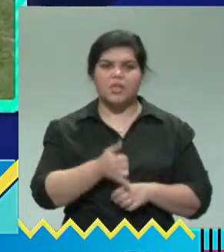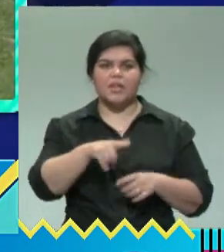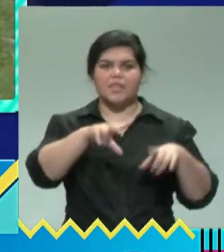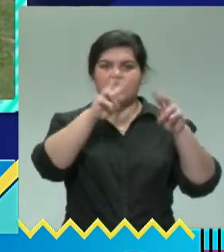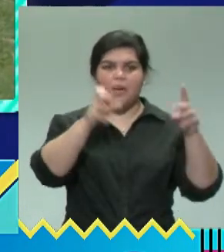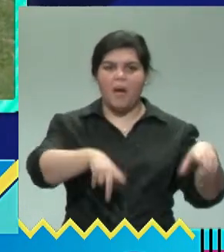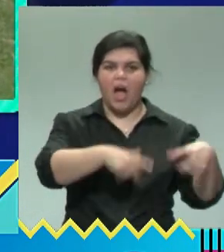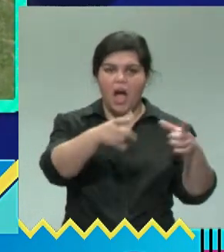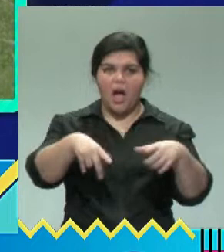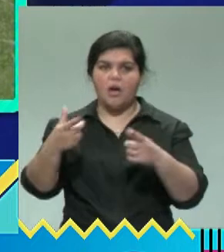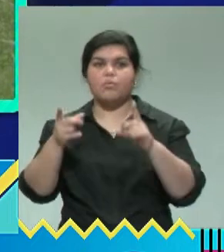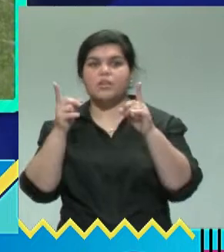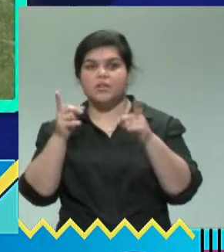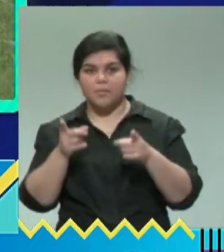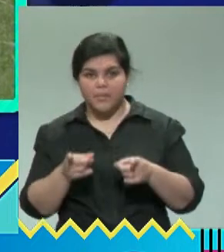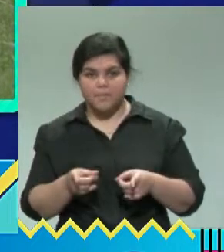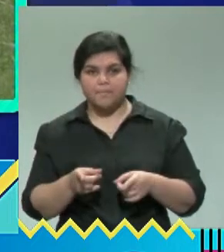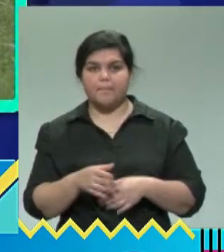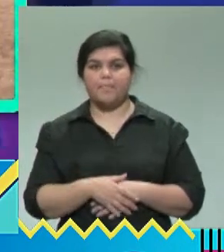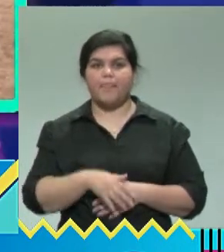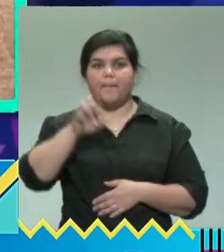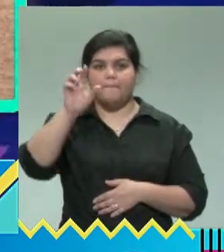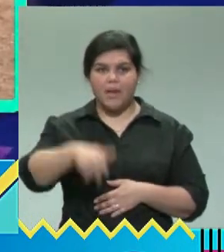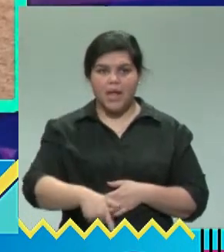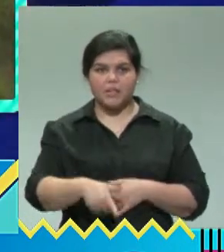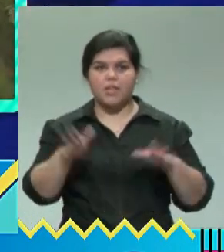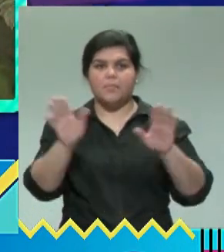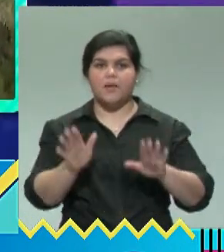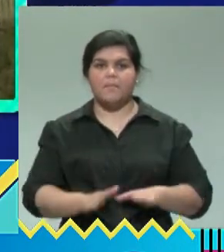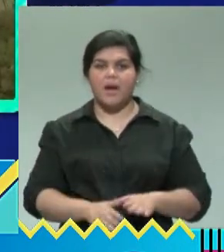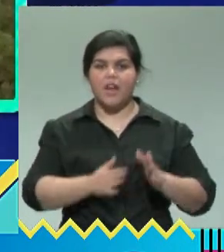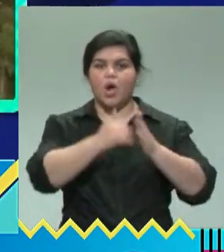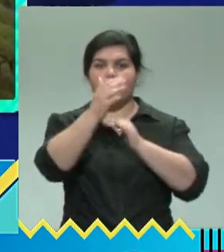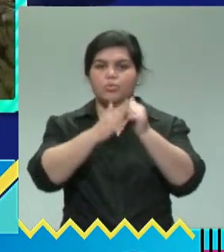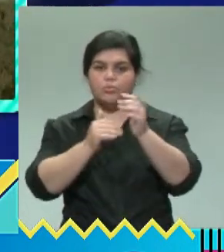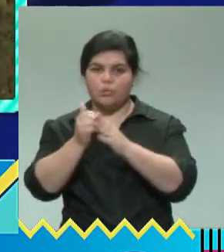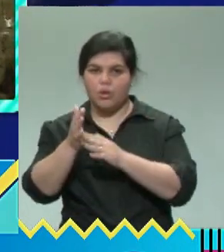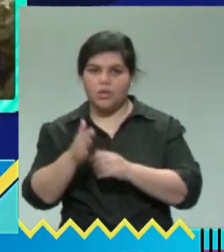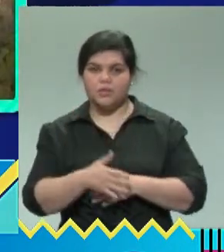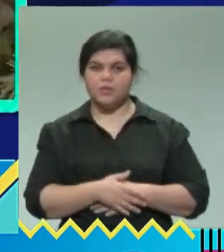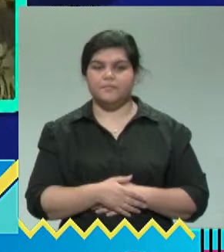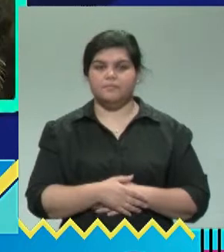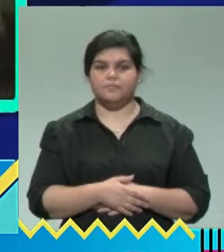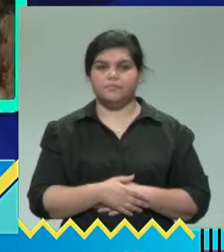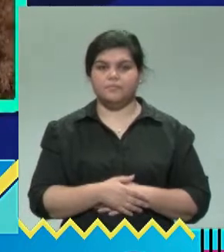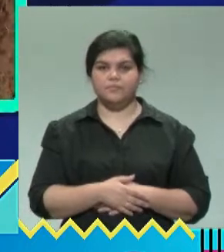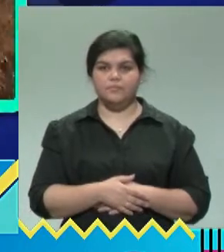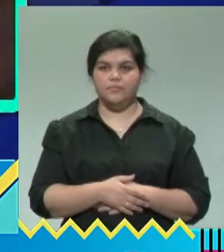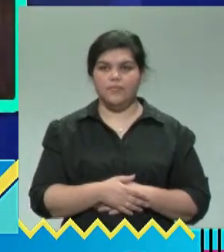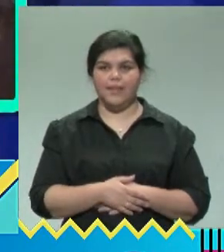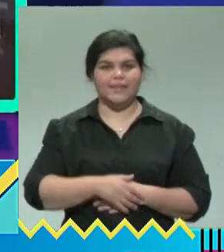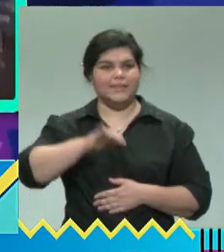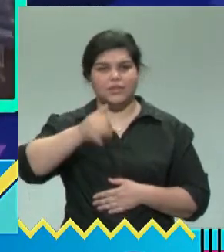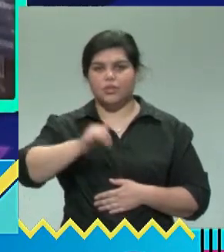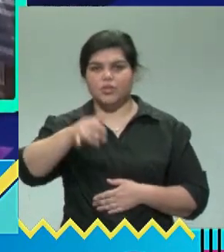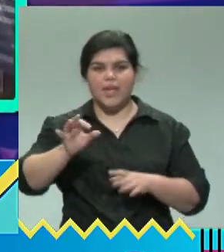pero también en términos de injerencia en la planificación de las obras. Casi muy pocas obras se resuelven lejos el